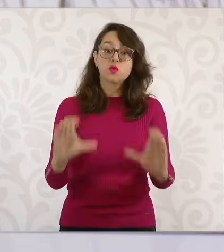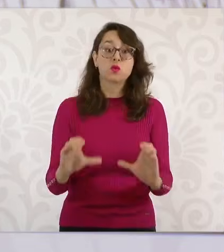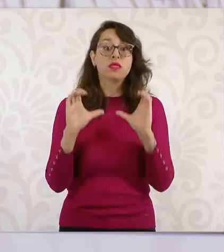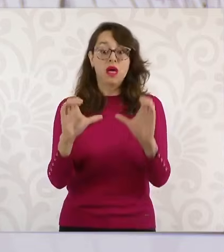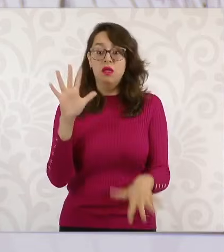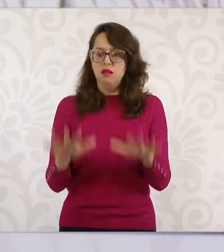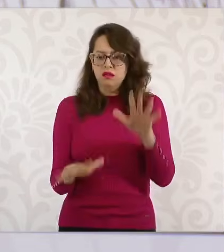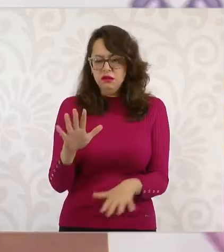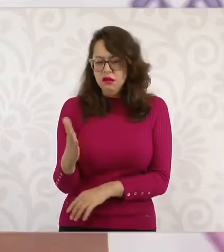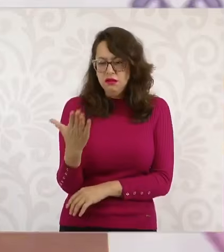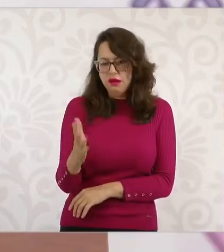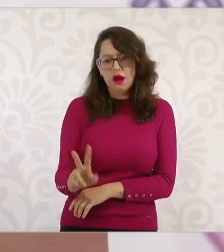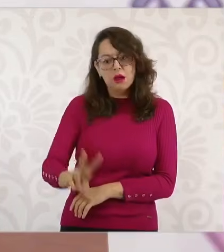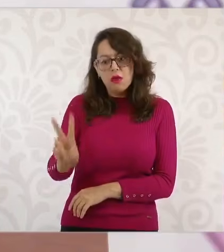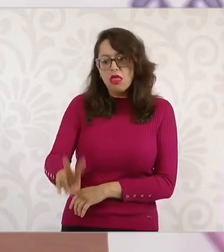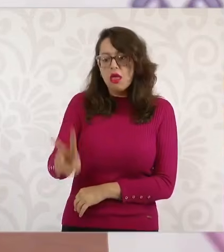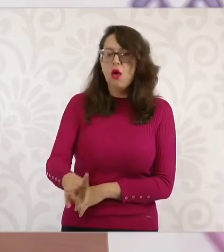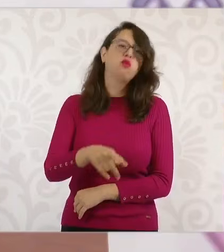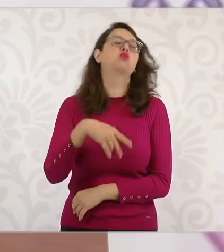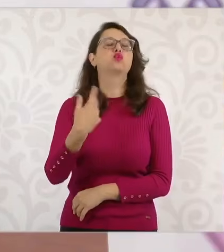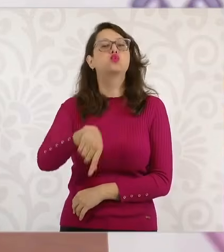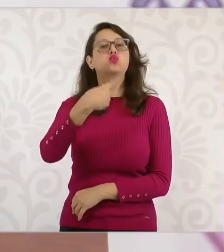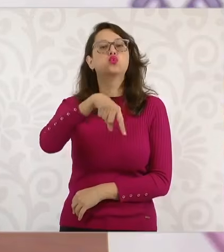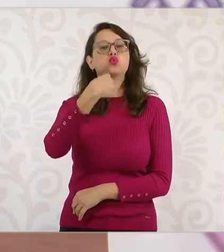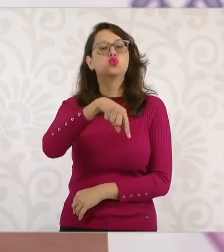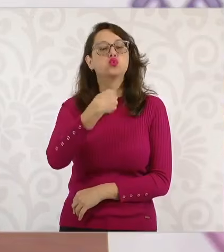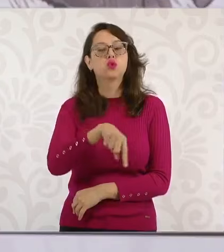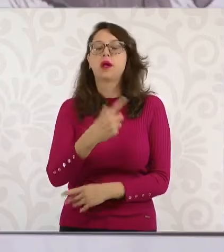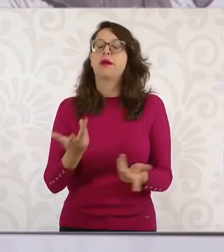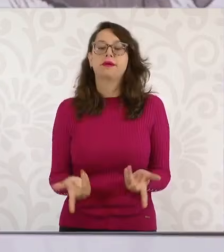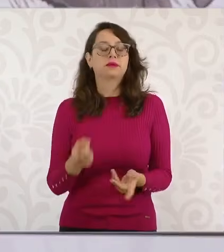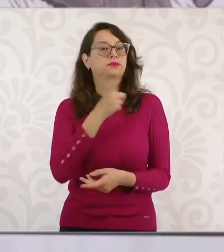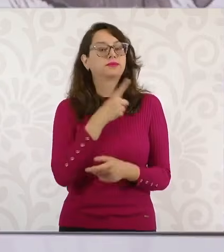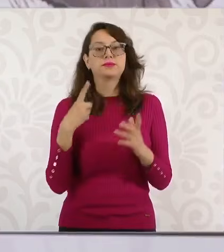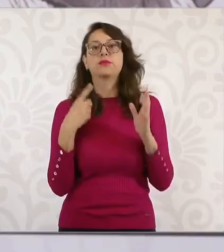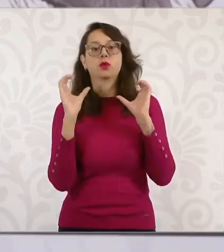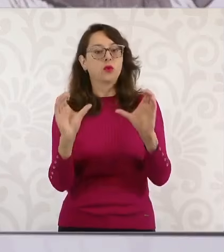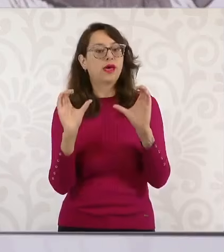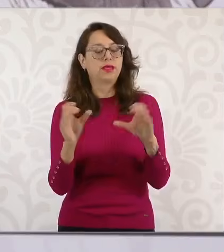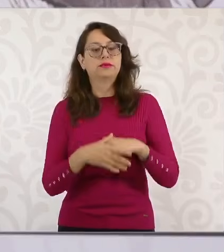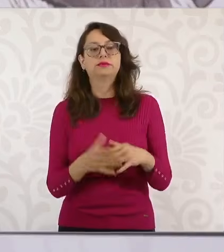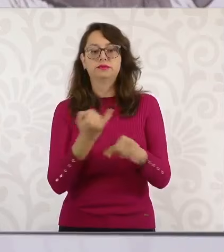sociales, ir siempre pues a la información oficial y